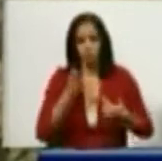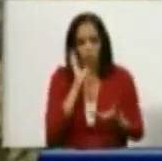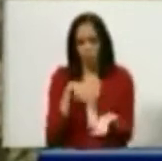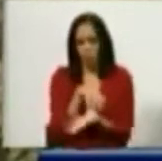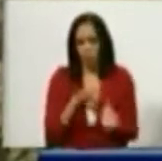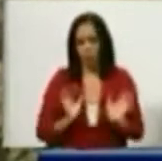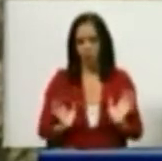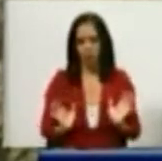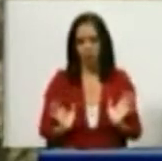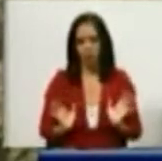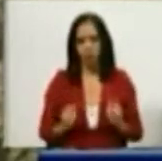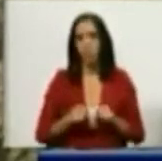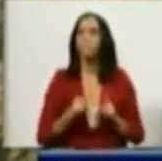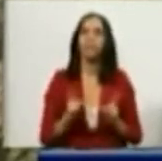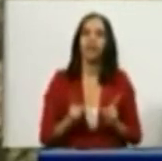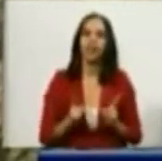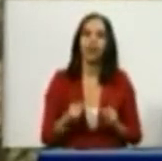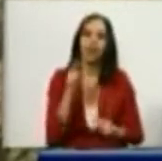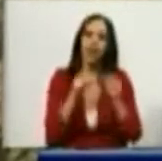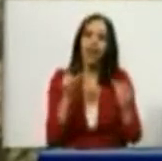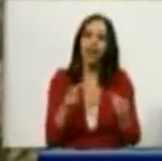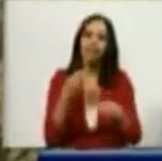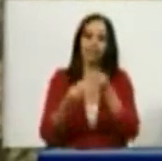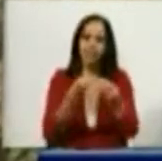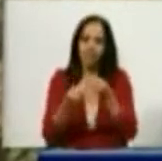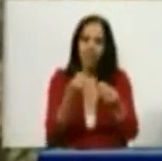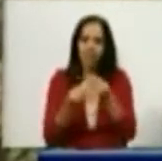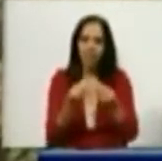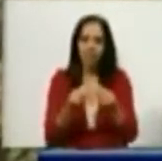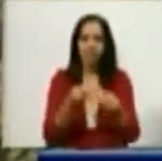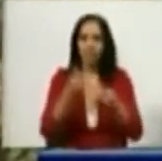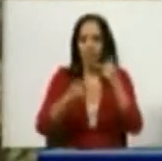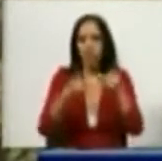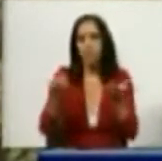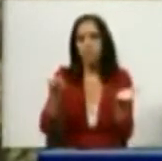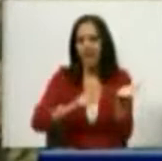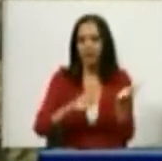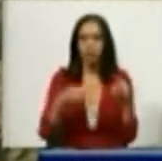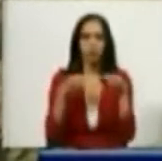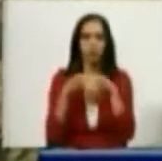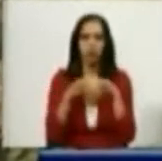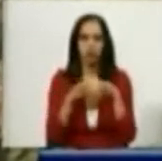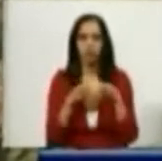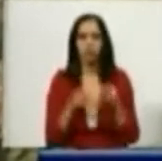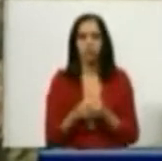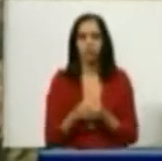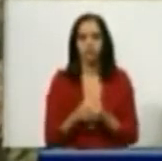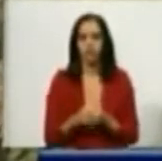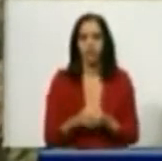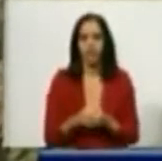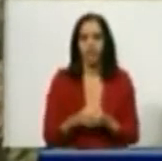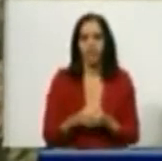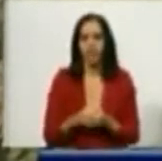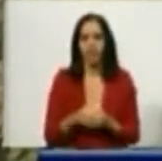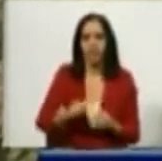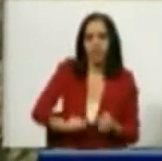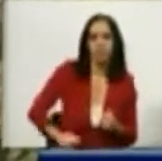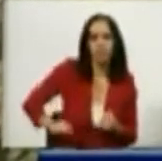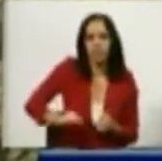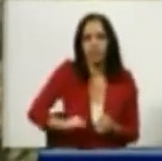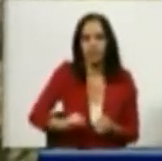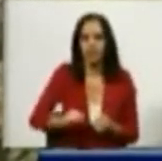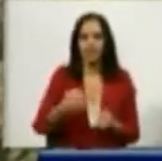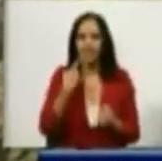pero yo la gente que hace el mazo todo este poco de compañero el pate palo el que llaman coquito